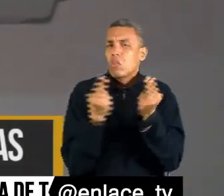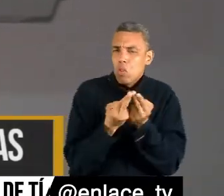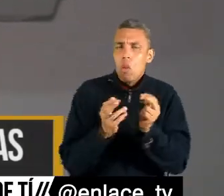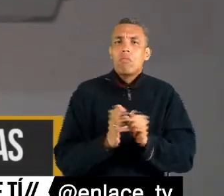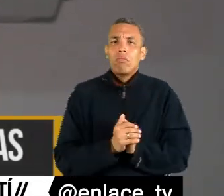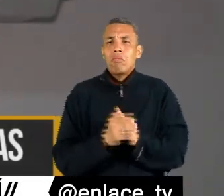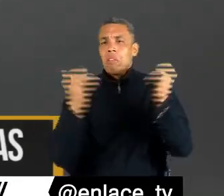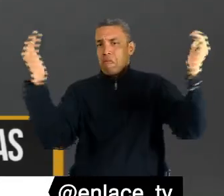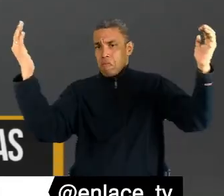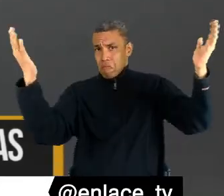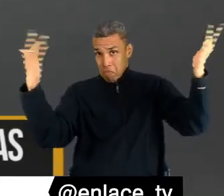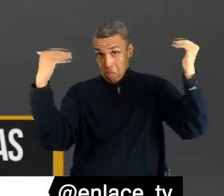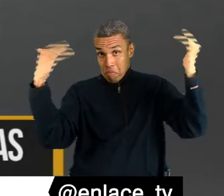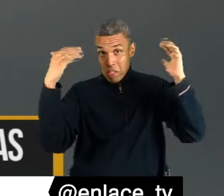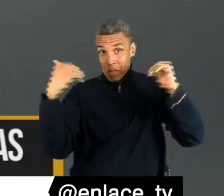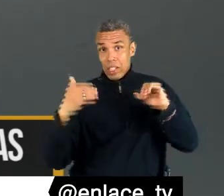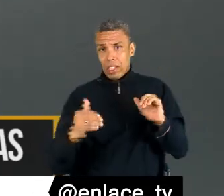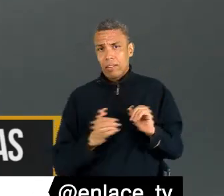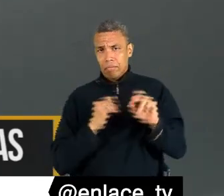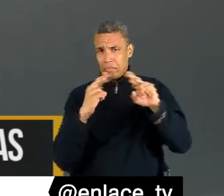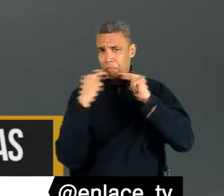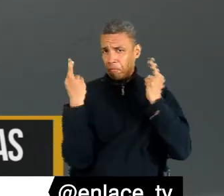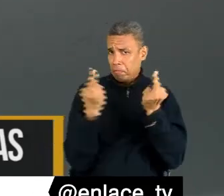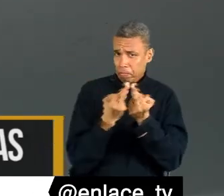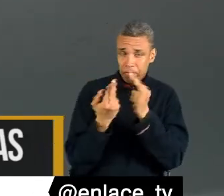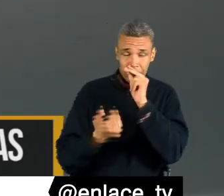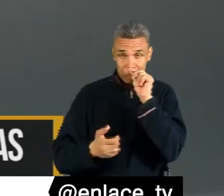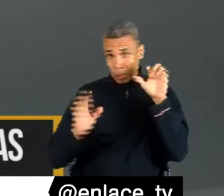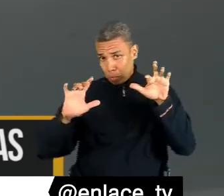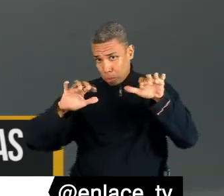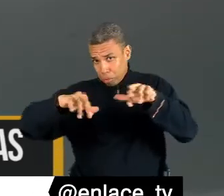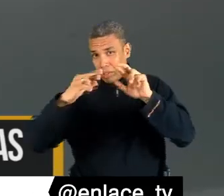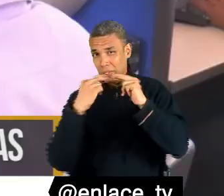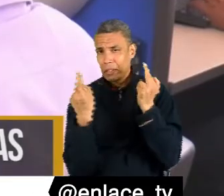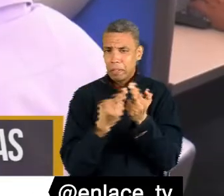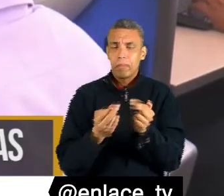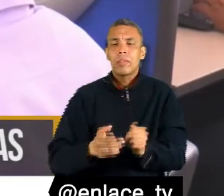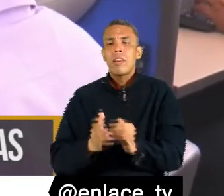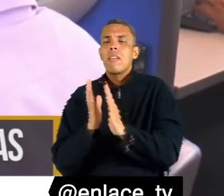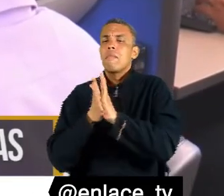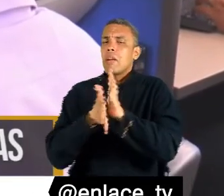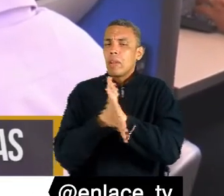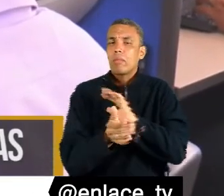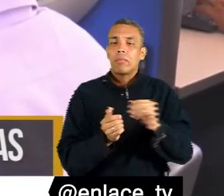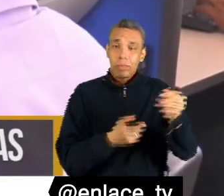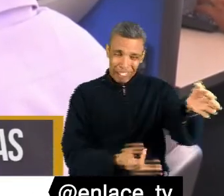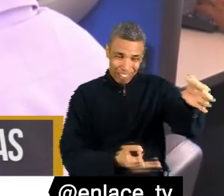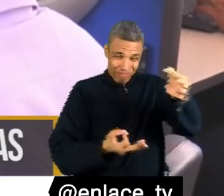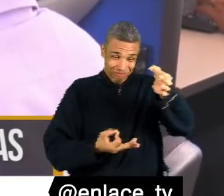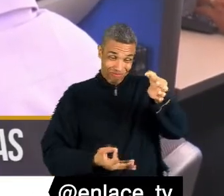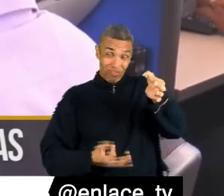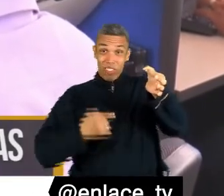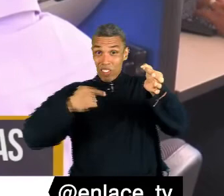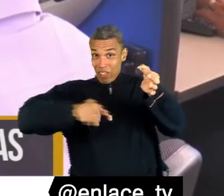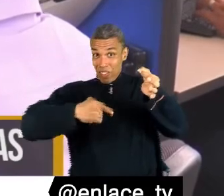llamar, para que estén ahí y podamos, digamos, atenderle sus requerimientos